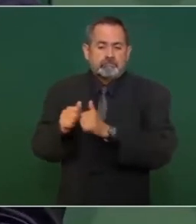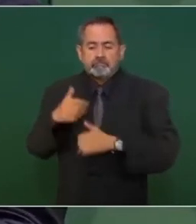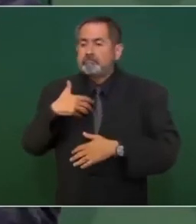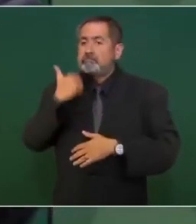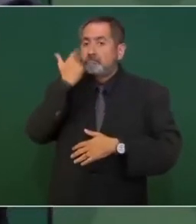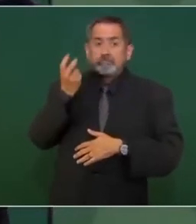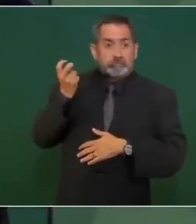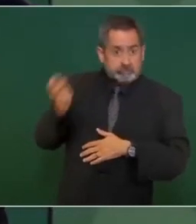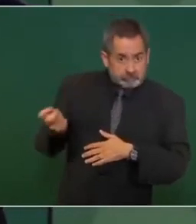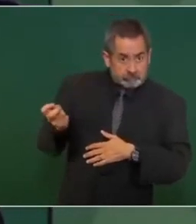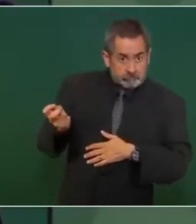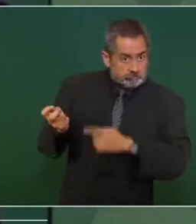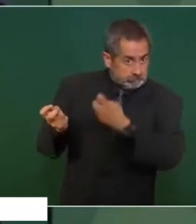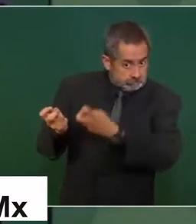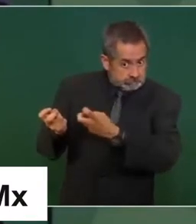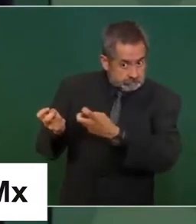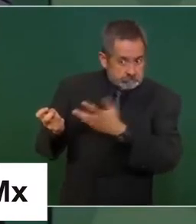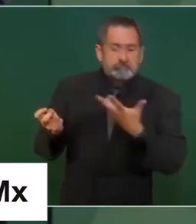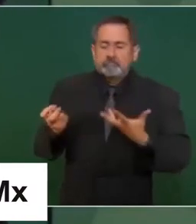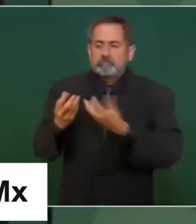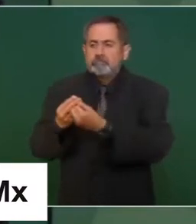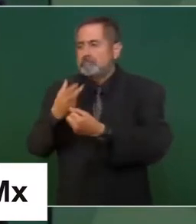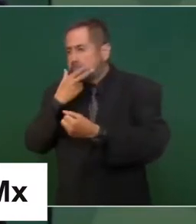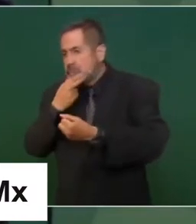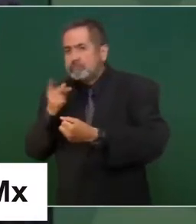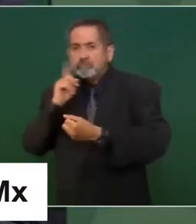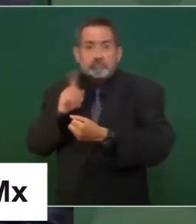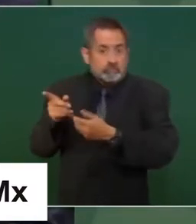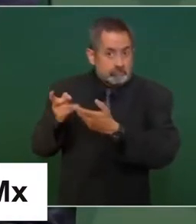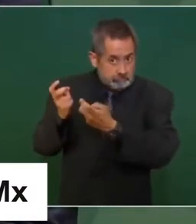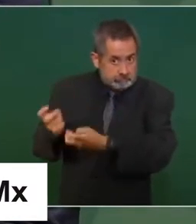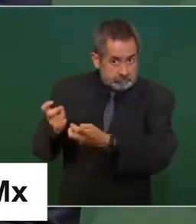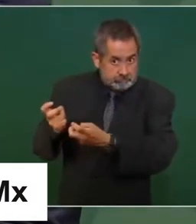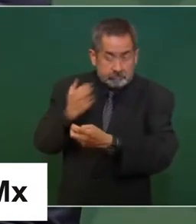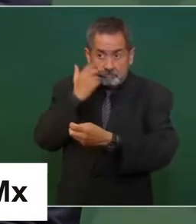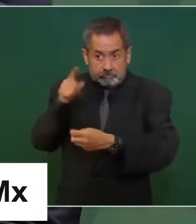queremos, esta compañera, este compañero.